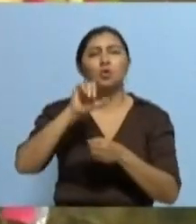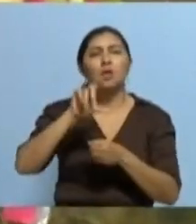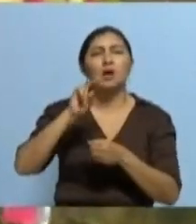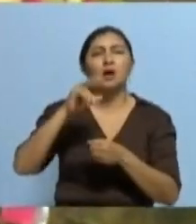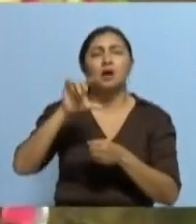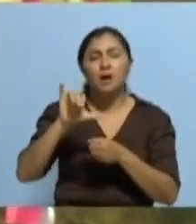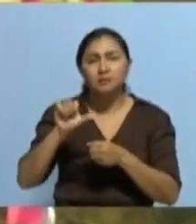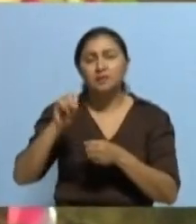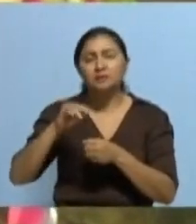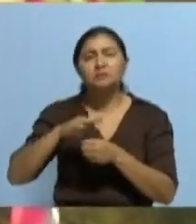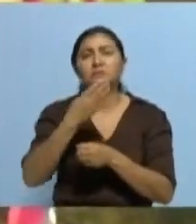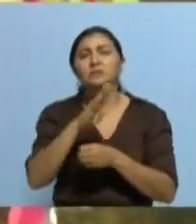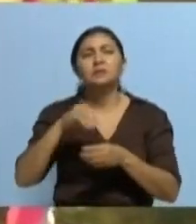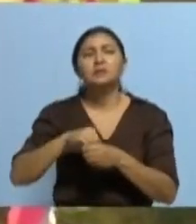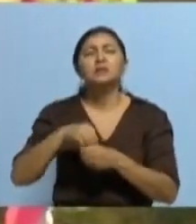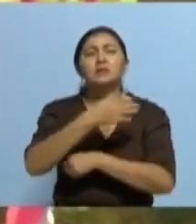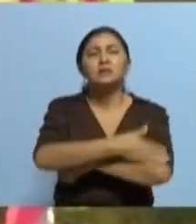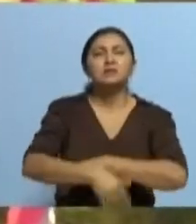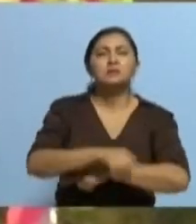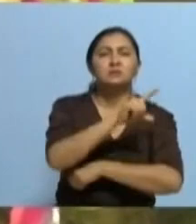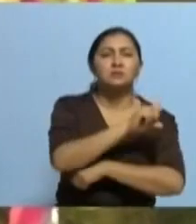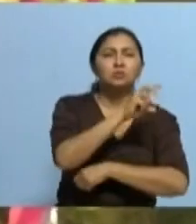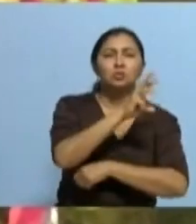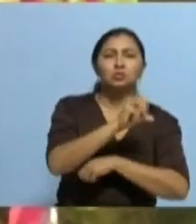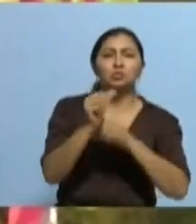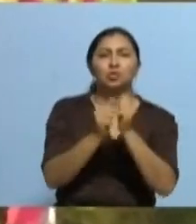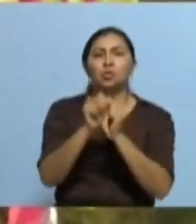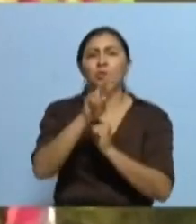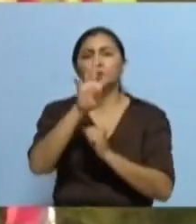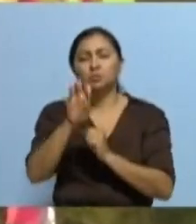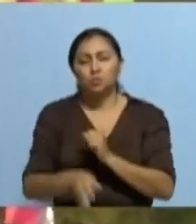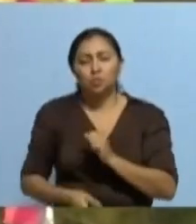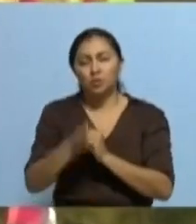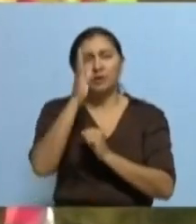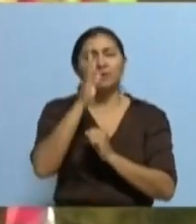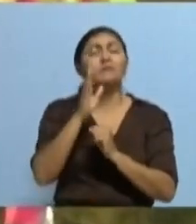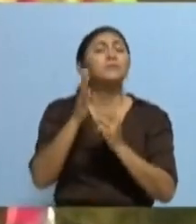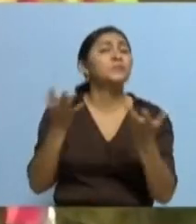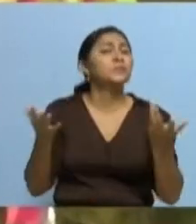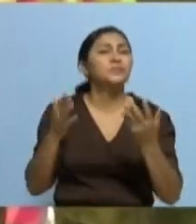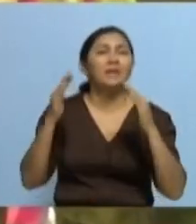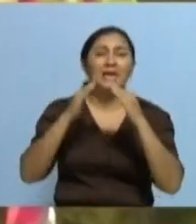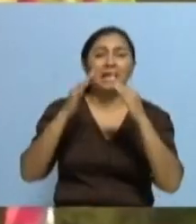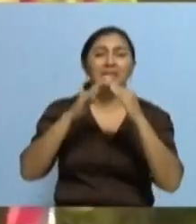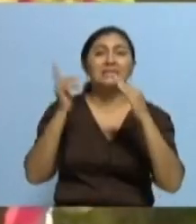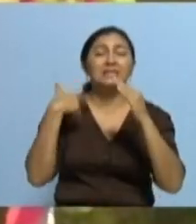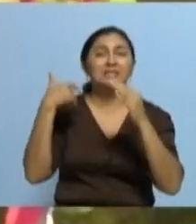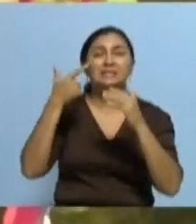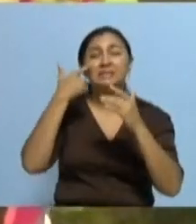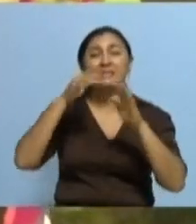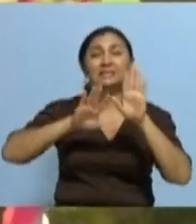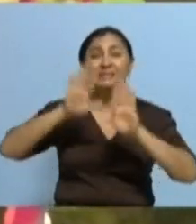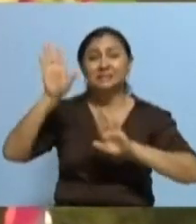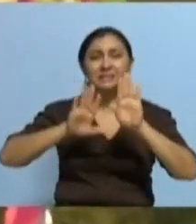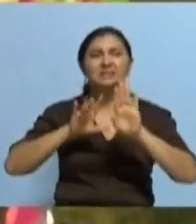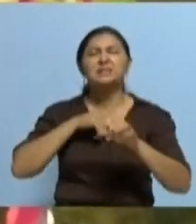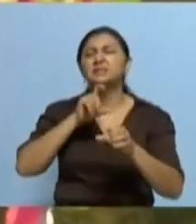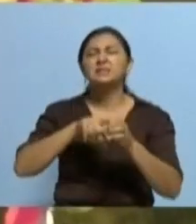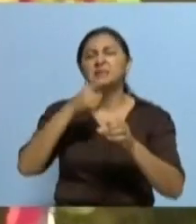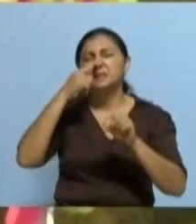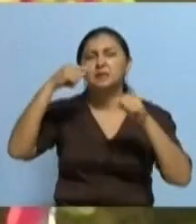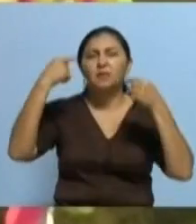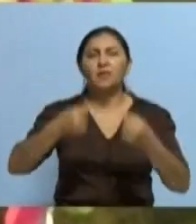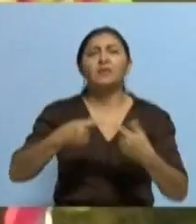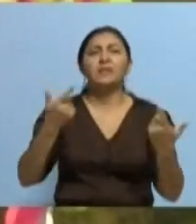de Barranquilla, en la calle 68 con 29. Y esta es una de las casas que está participando para ganarse el premio de las fachadas